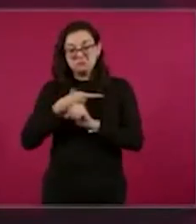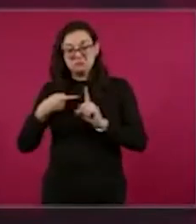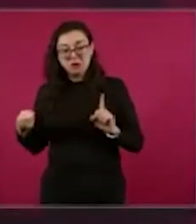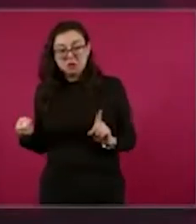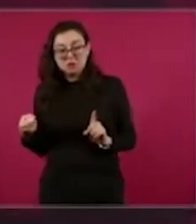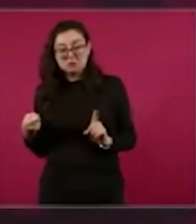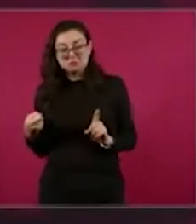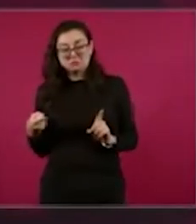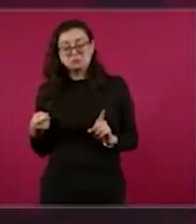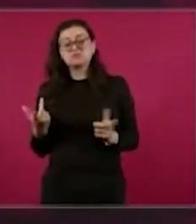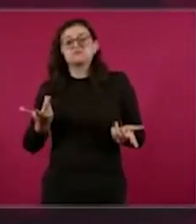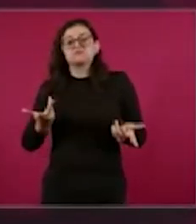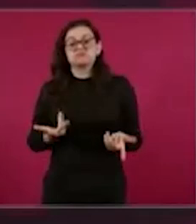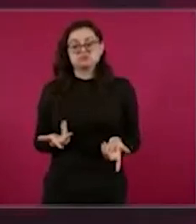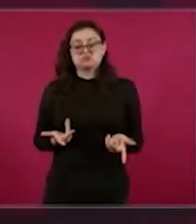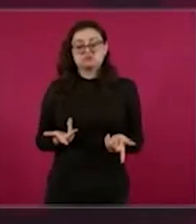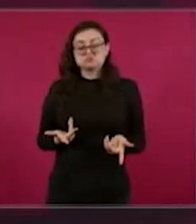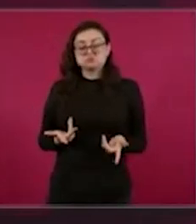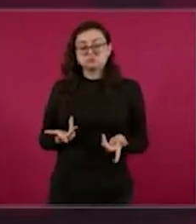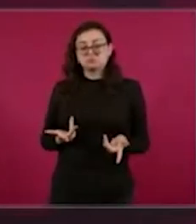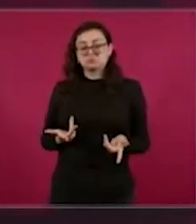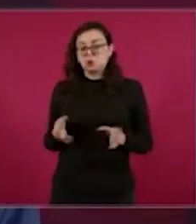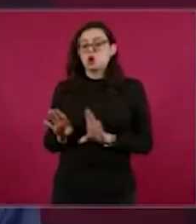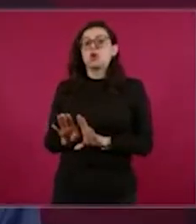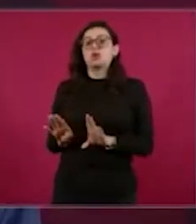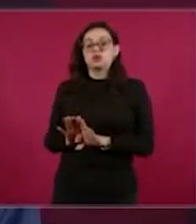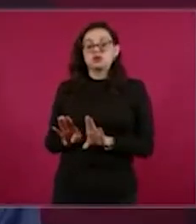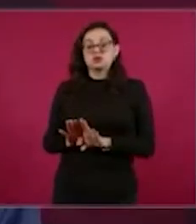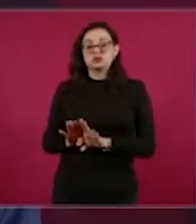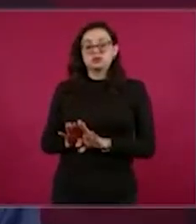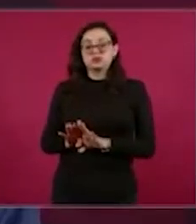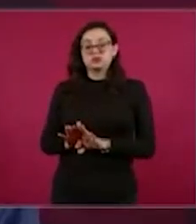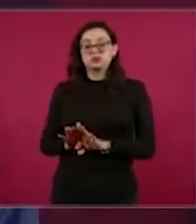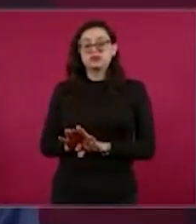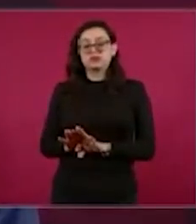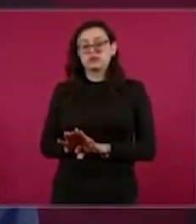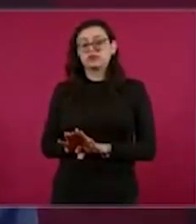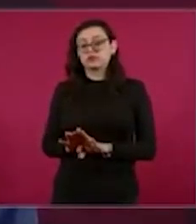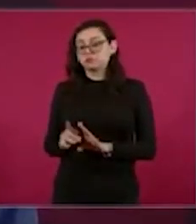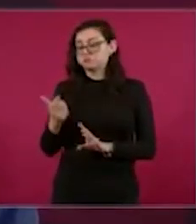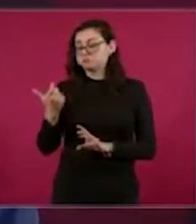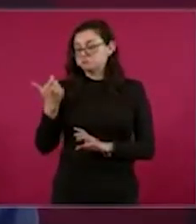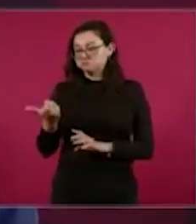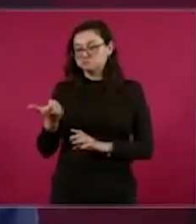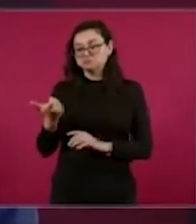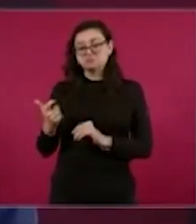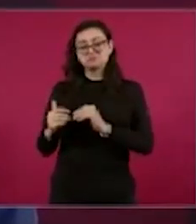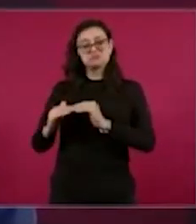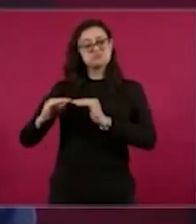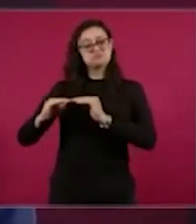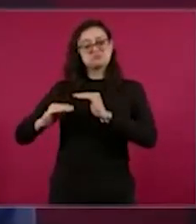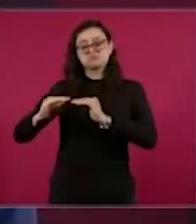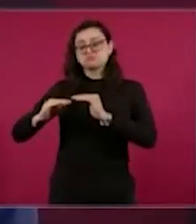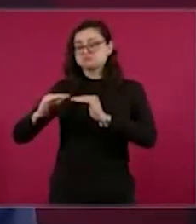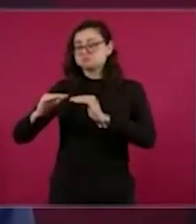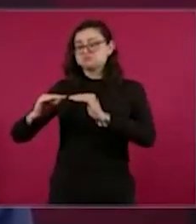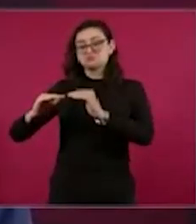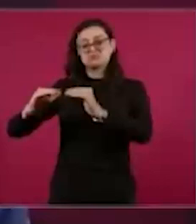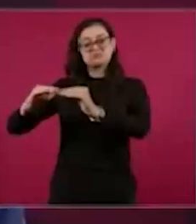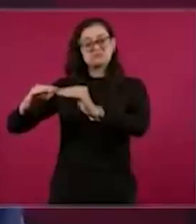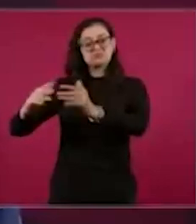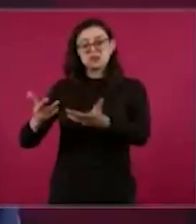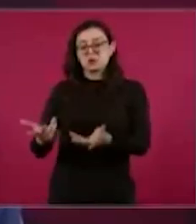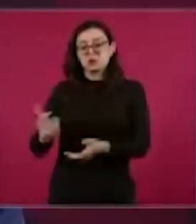ahora el manejo del precio, cómo se ha registrado el precio de las